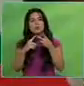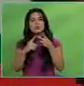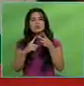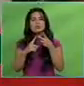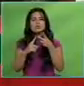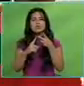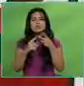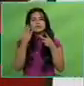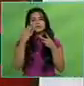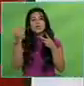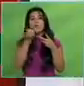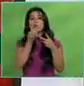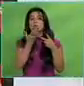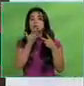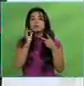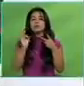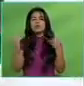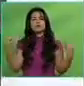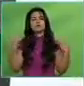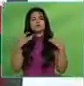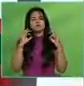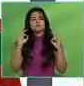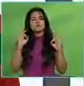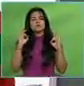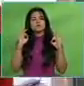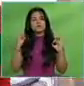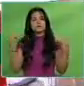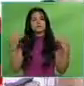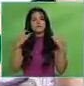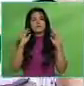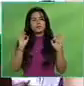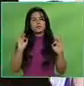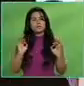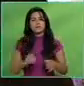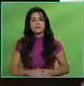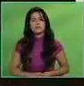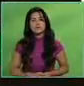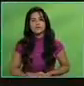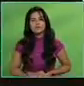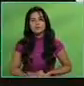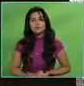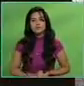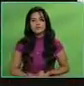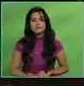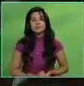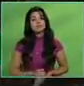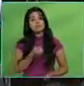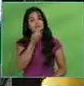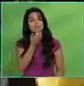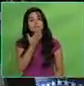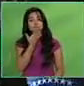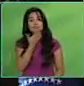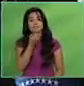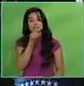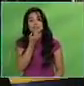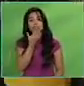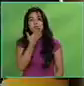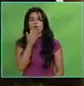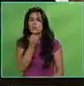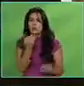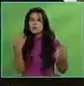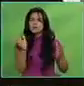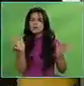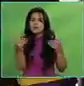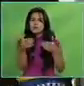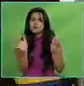También, muy bonito, cuartos frescos. ¿Verdad? Bien bonito. ¿Cuántos cuartos tiene